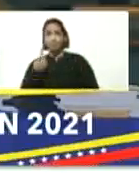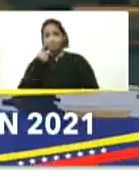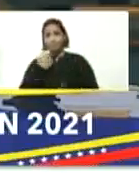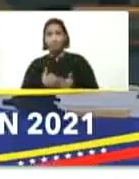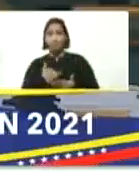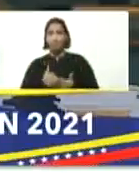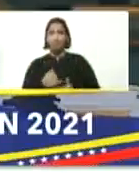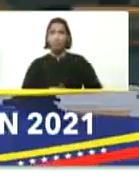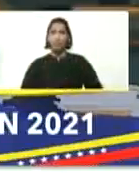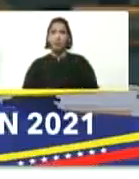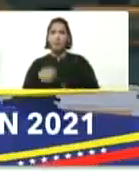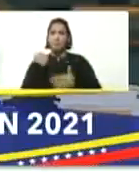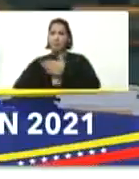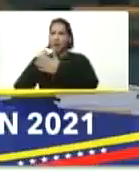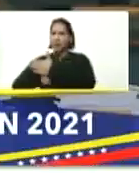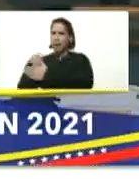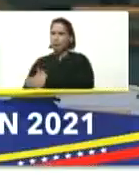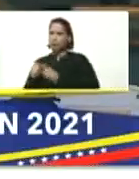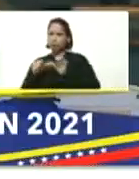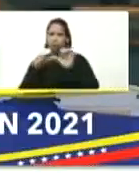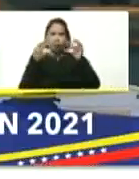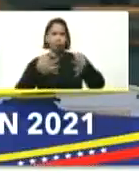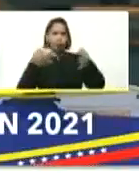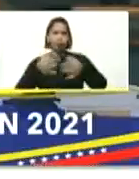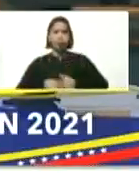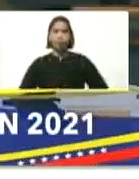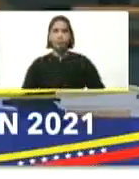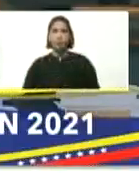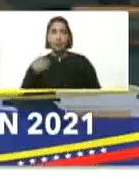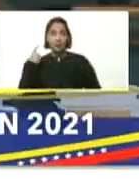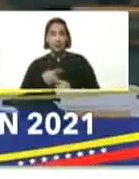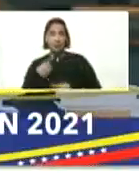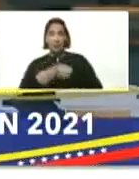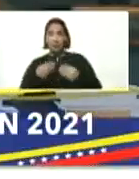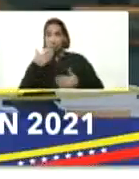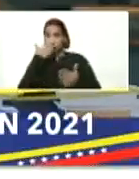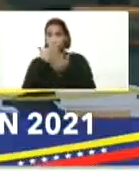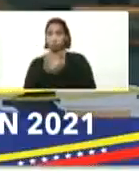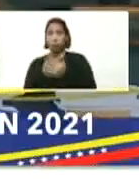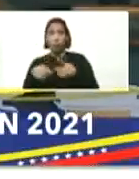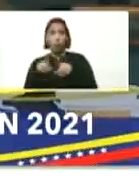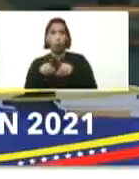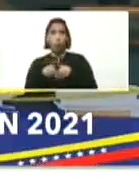Son parte de la batalla permanente que hay que llevar adelante. Igual